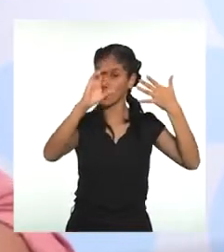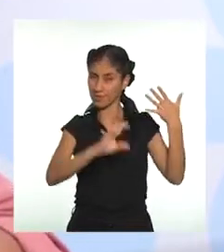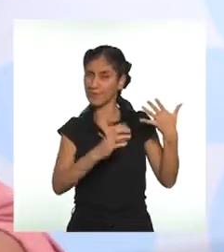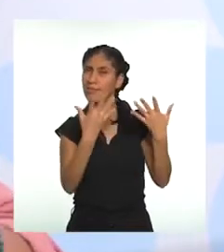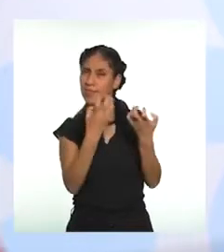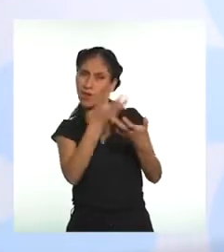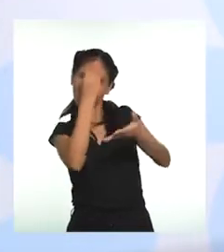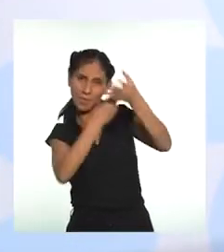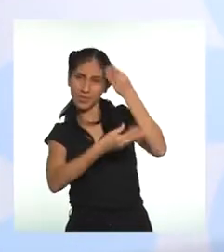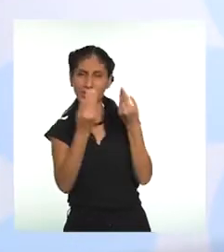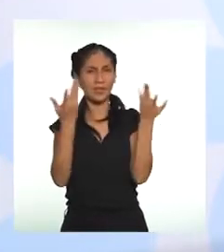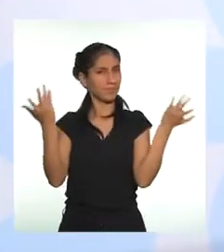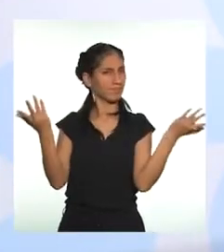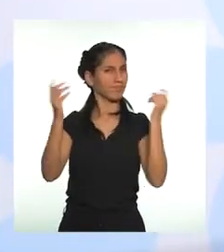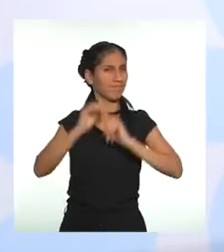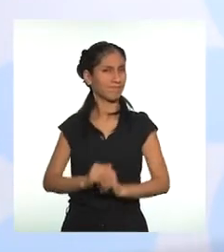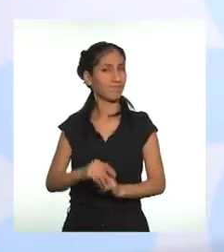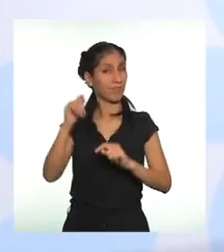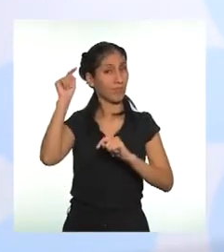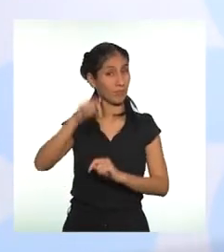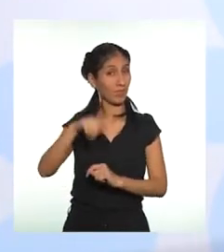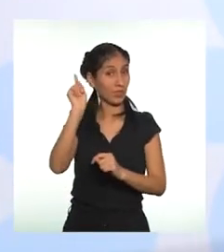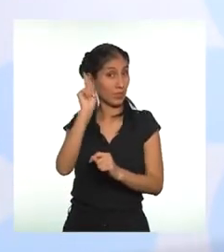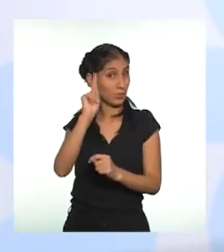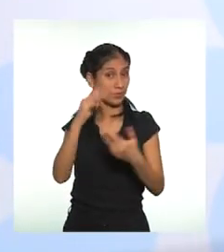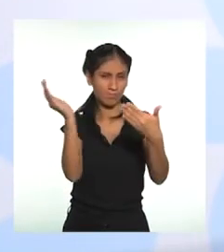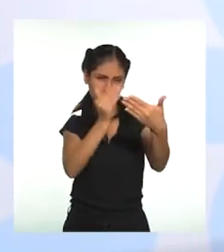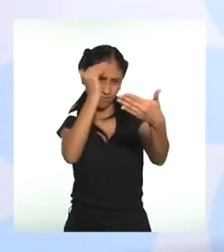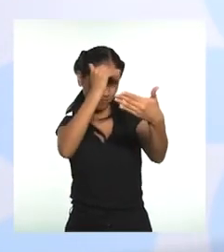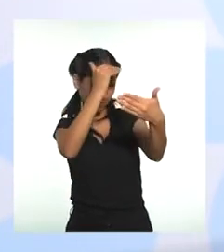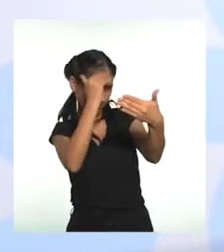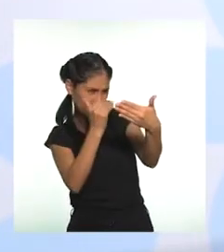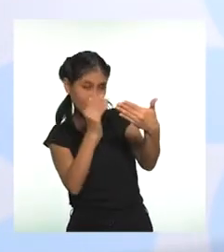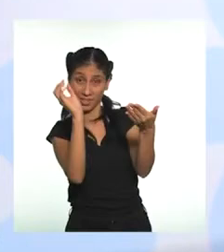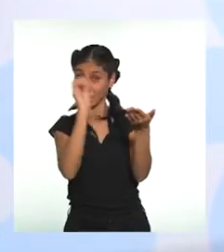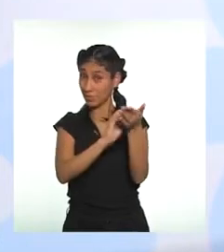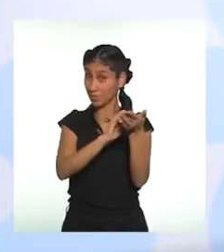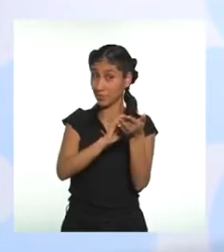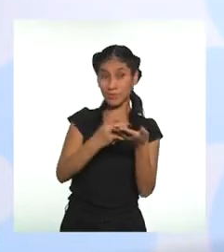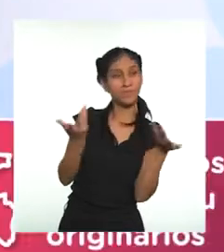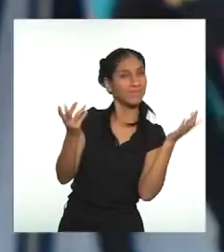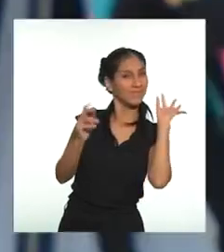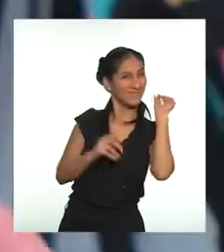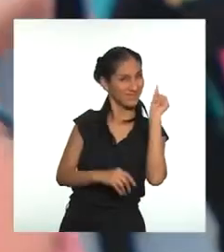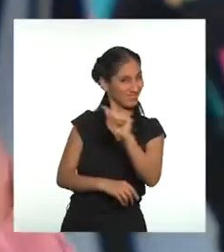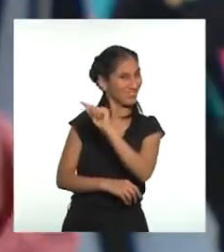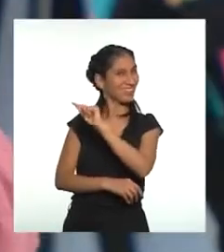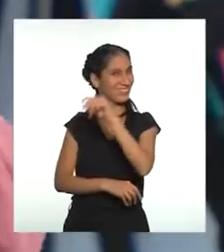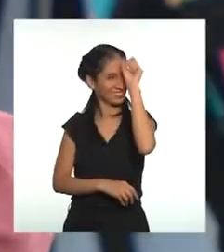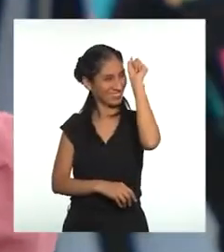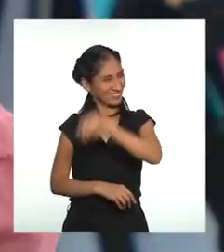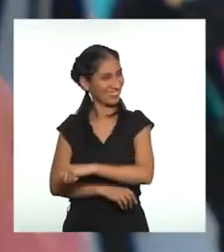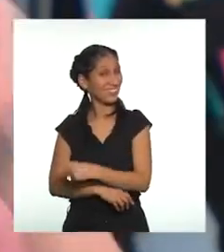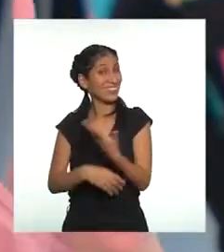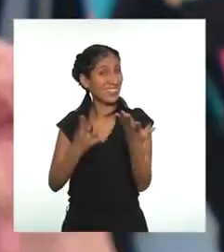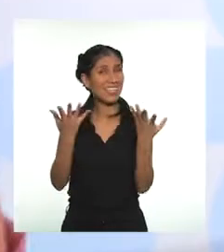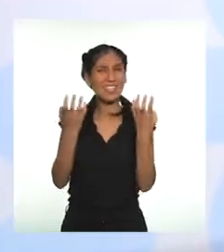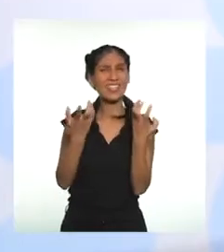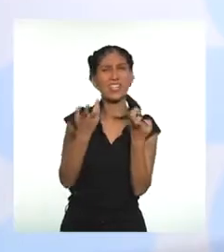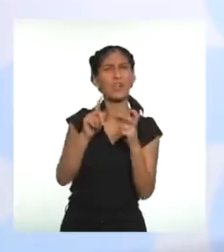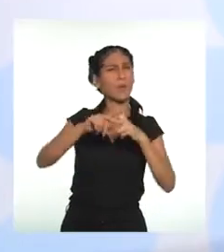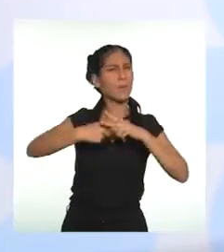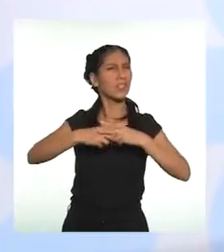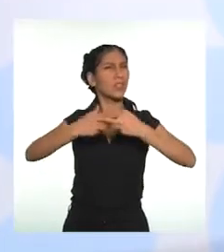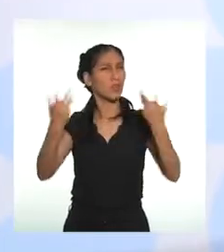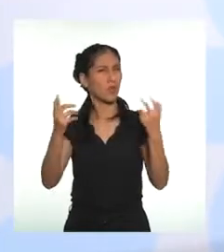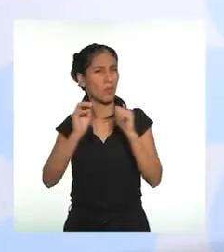originarios. Googleana. Entonces, ¿esto es una investigación nuevamente? Exacto, Googly. Y